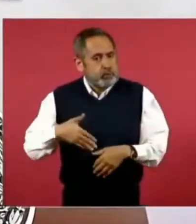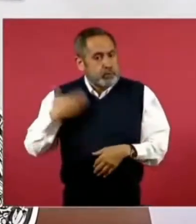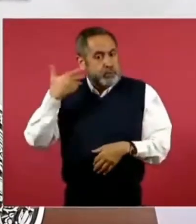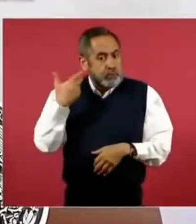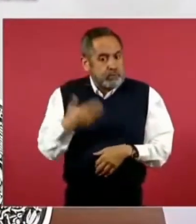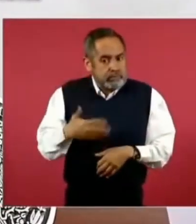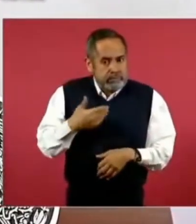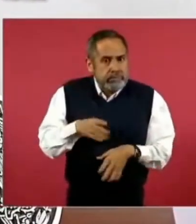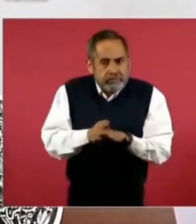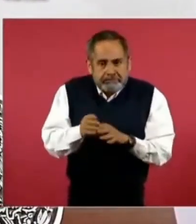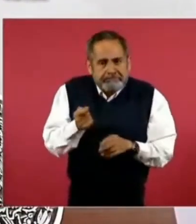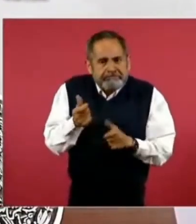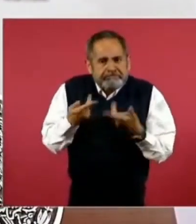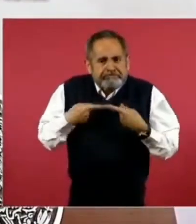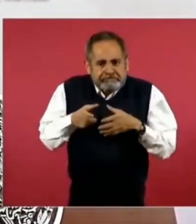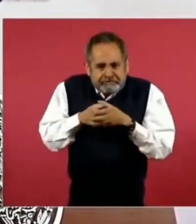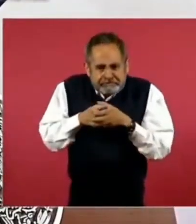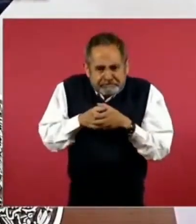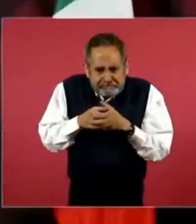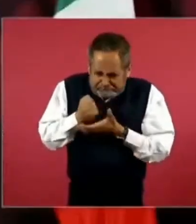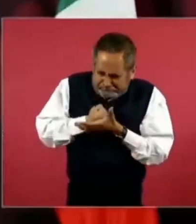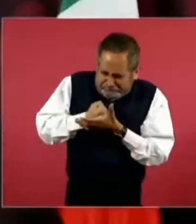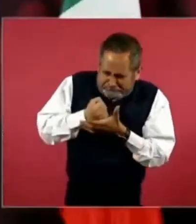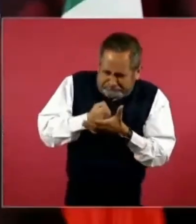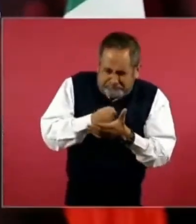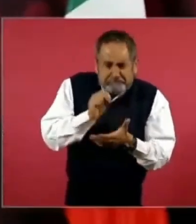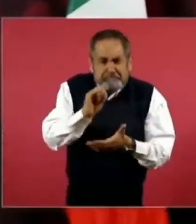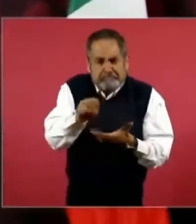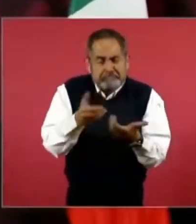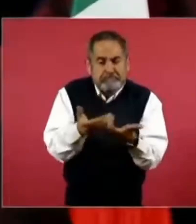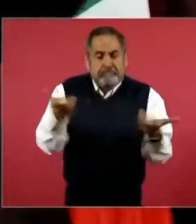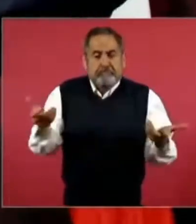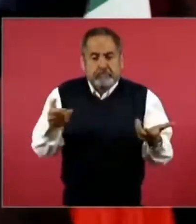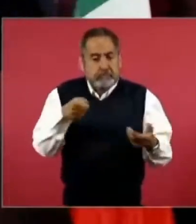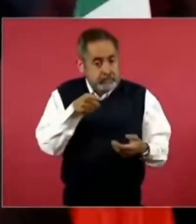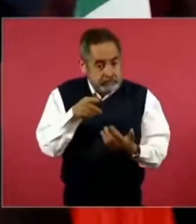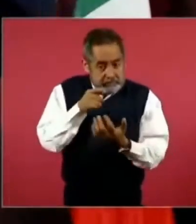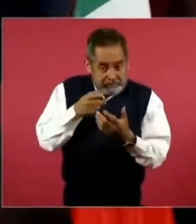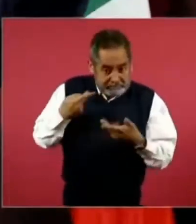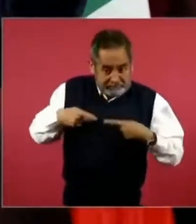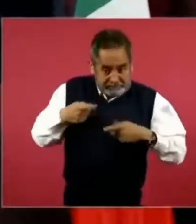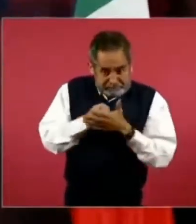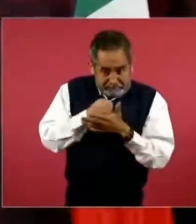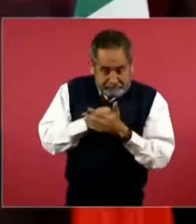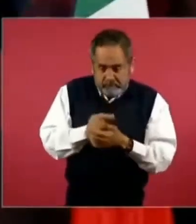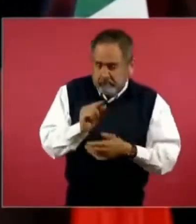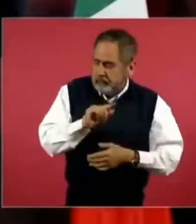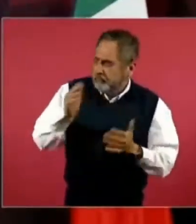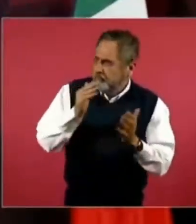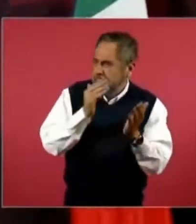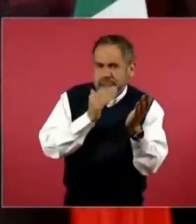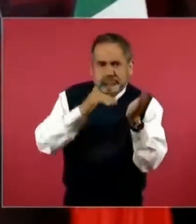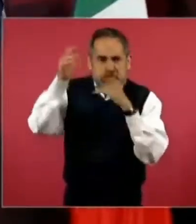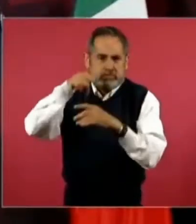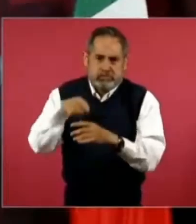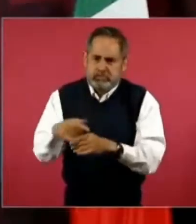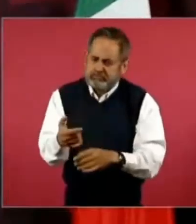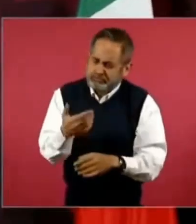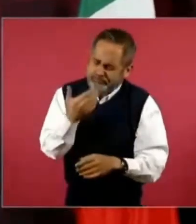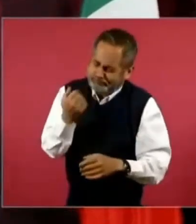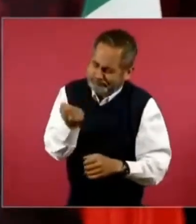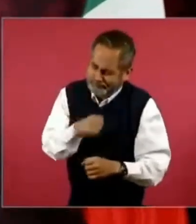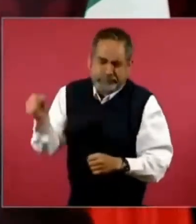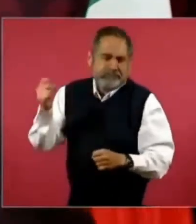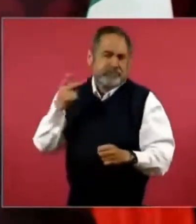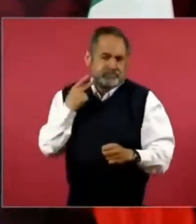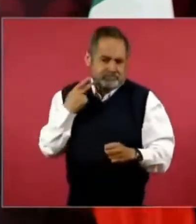eran hombres, yo agregaría mujeres, que parecían gigantes los liberales. Los mejores políticos